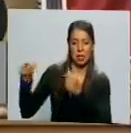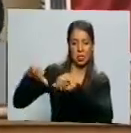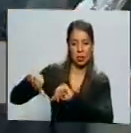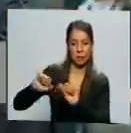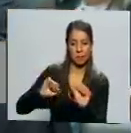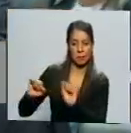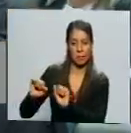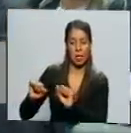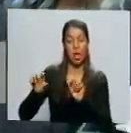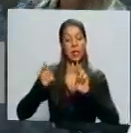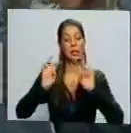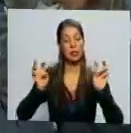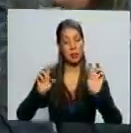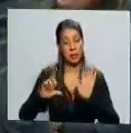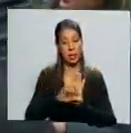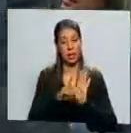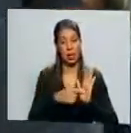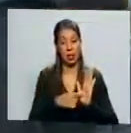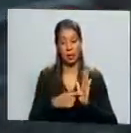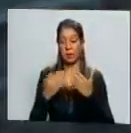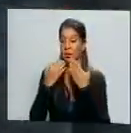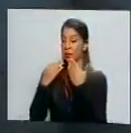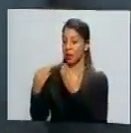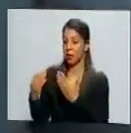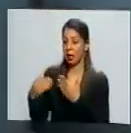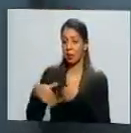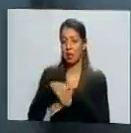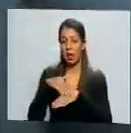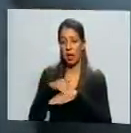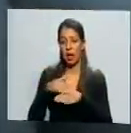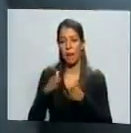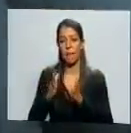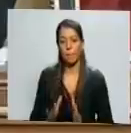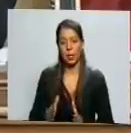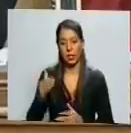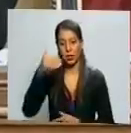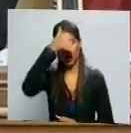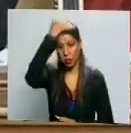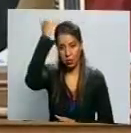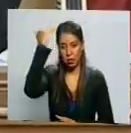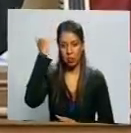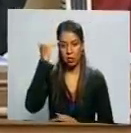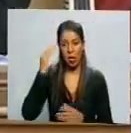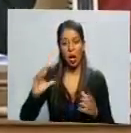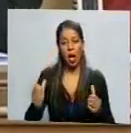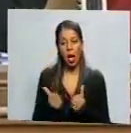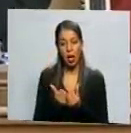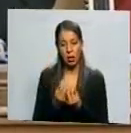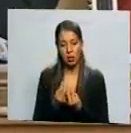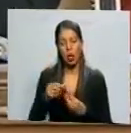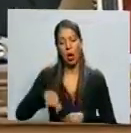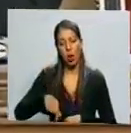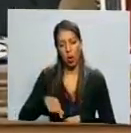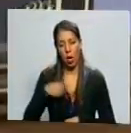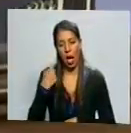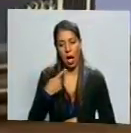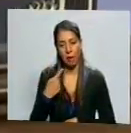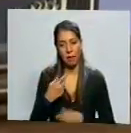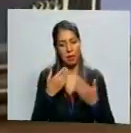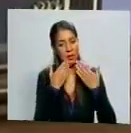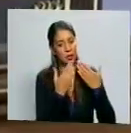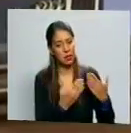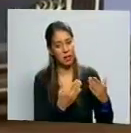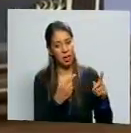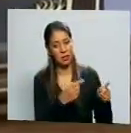ley. Y bueno, queremos agradecer al ministro Ricardo Menéndez por habernos acompañado en el debate. Ministro, le damos las gracias